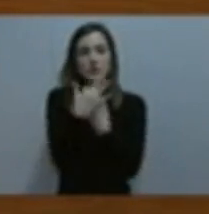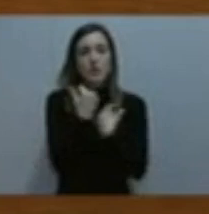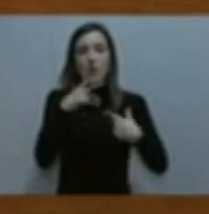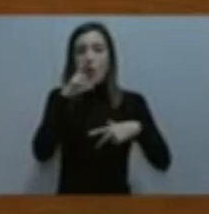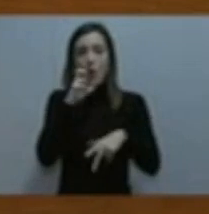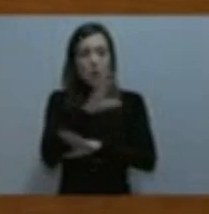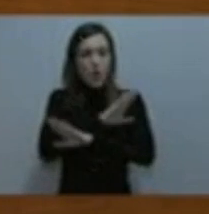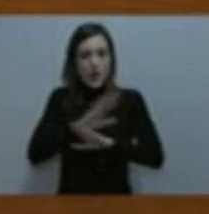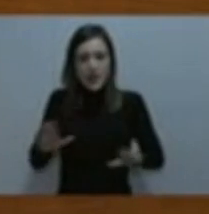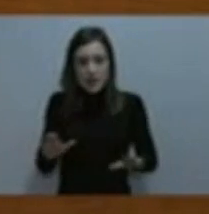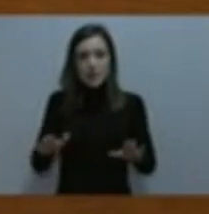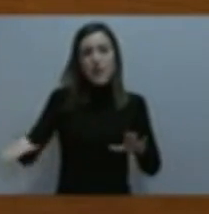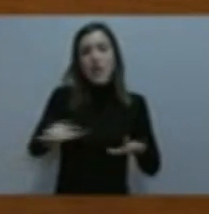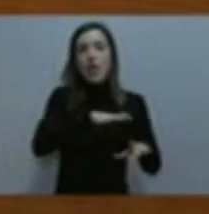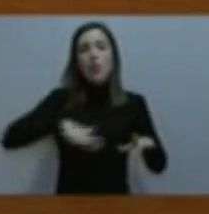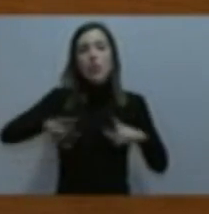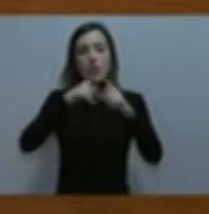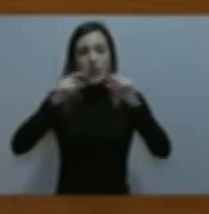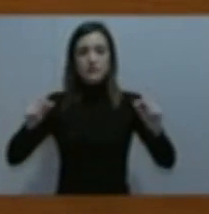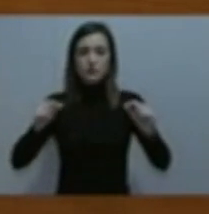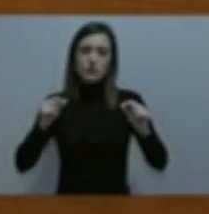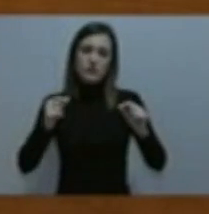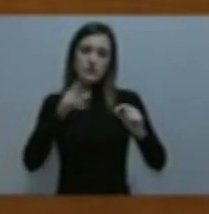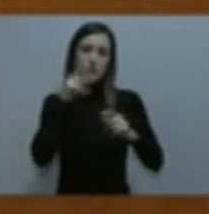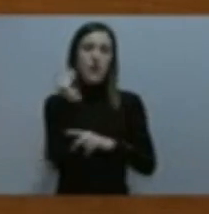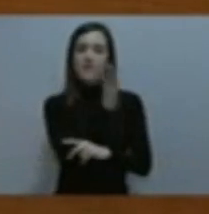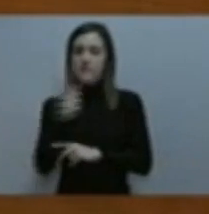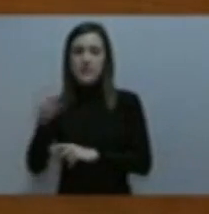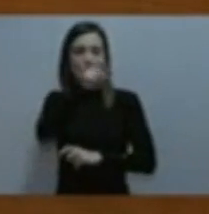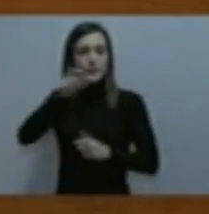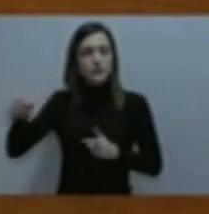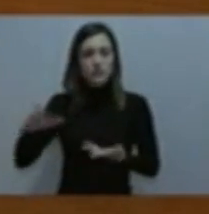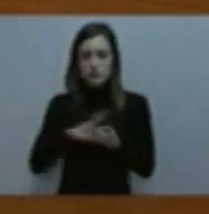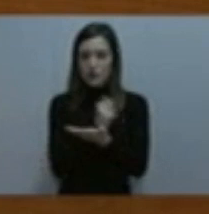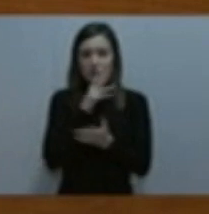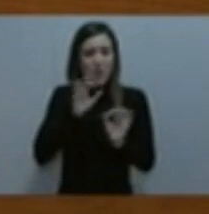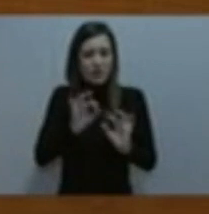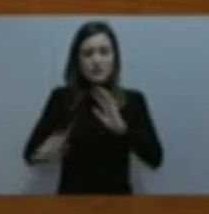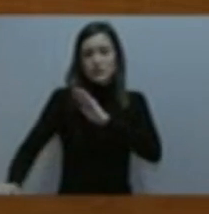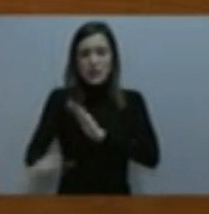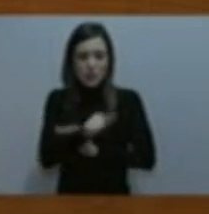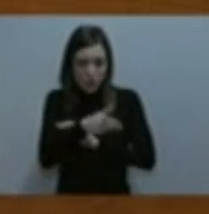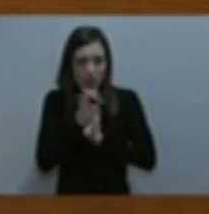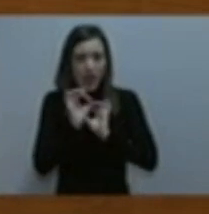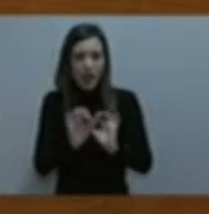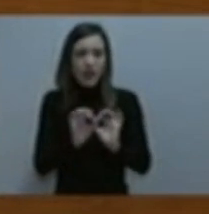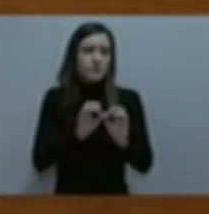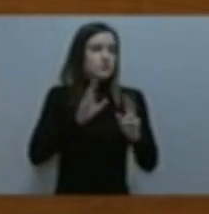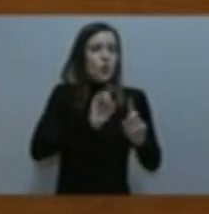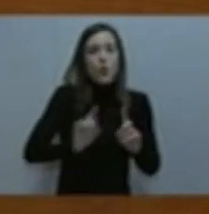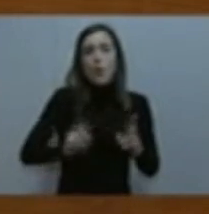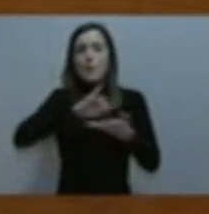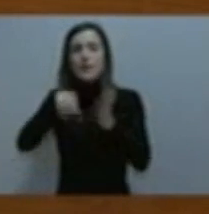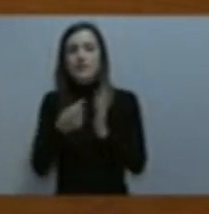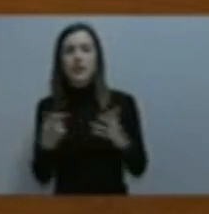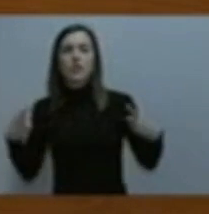que ha supuesto el arecismo para los asturianos y asturianas. Porque esto no va de chapuzas, ni de planificación energética, ni de